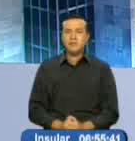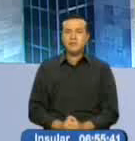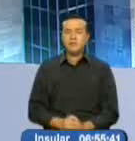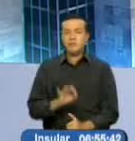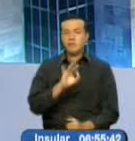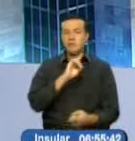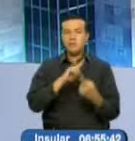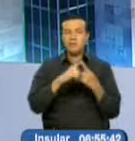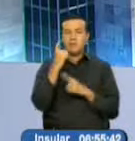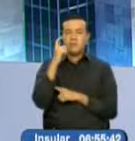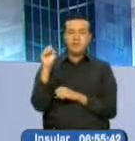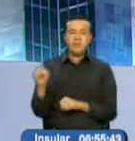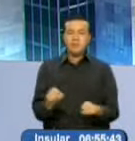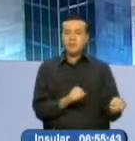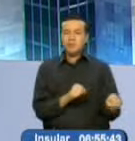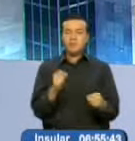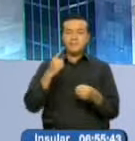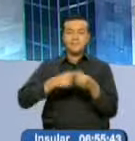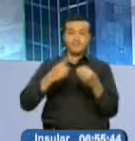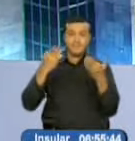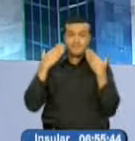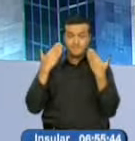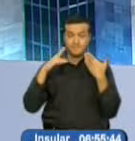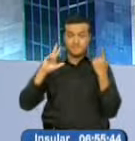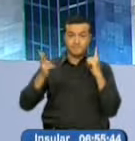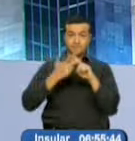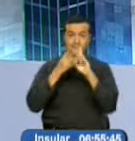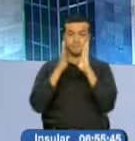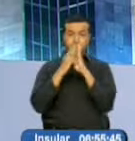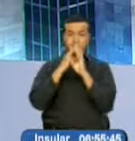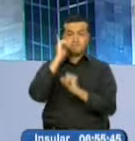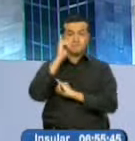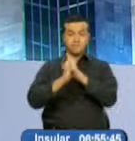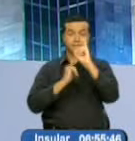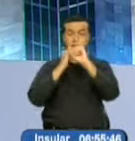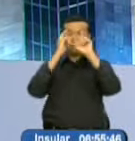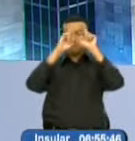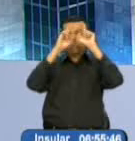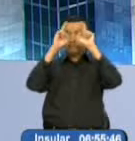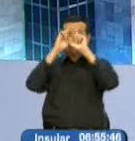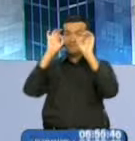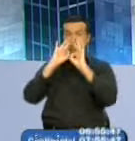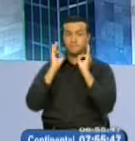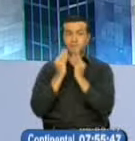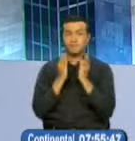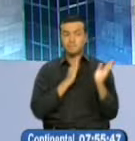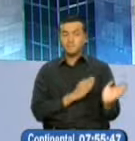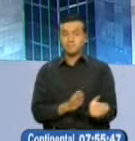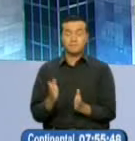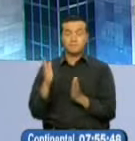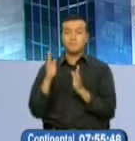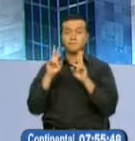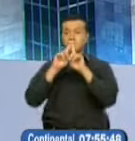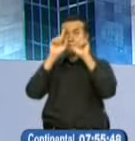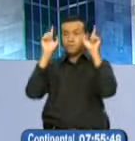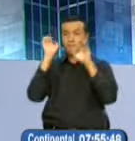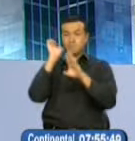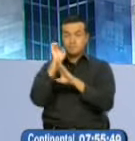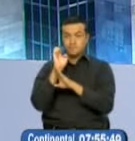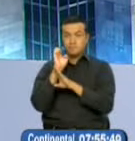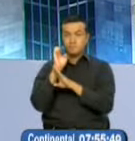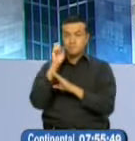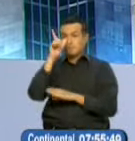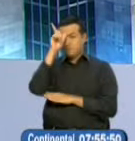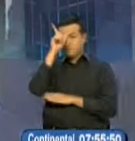Del 9 al 11 de mayo se realizará en Quito y Guayaquil la tercera cumbre internacional Empresas Familiares, organizada por la Cámara de Comercio Ecuatoriana